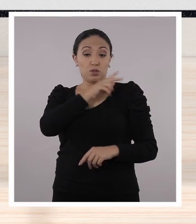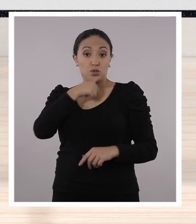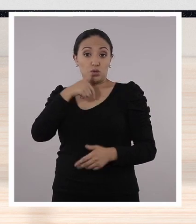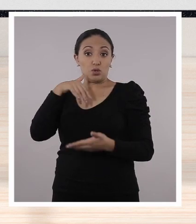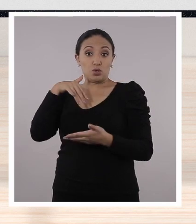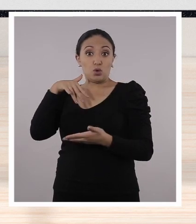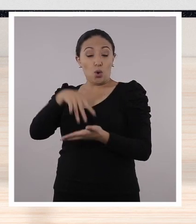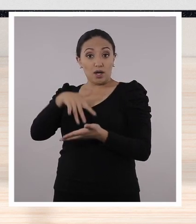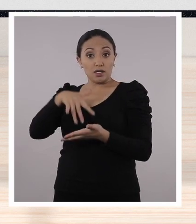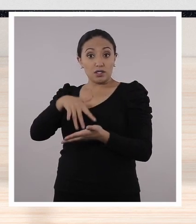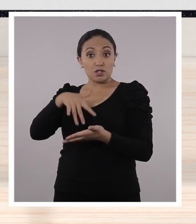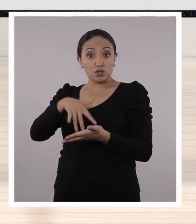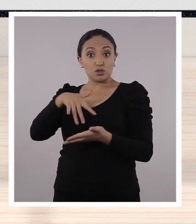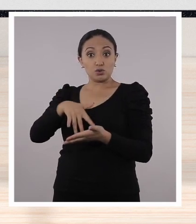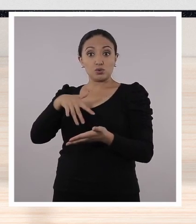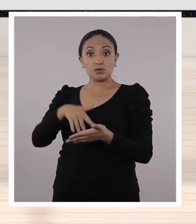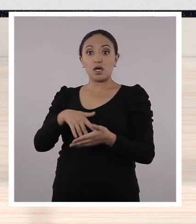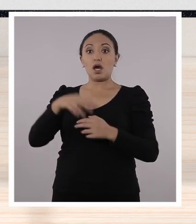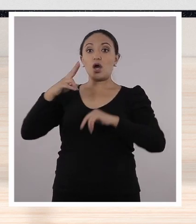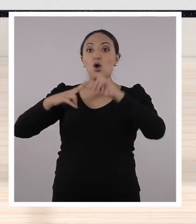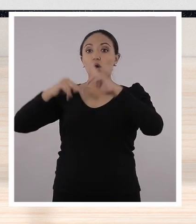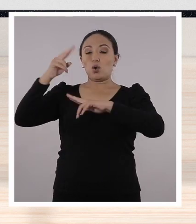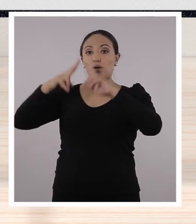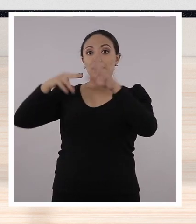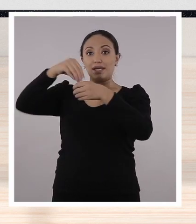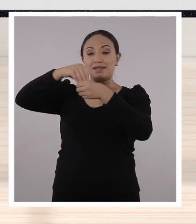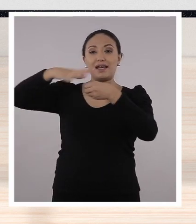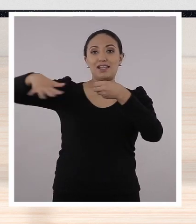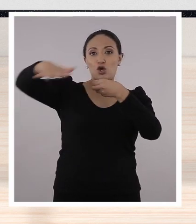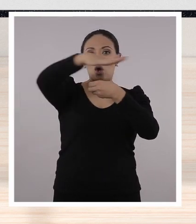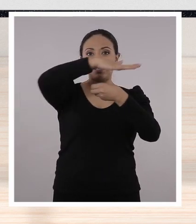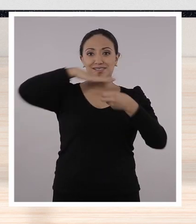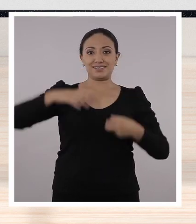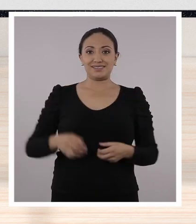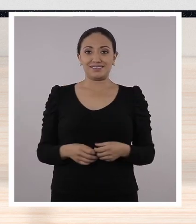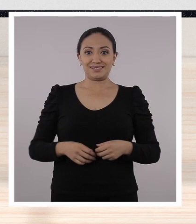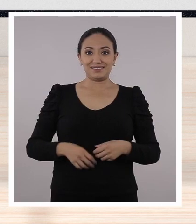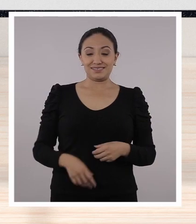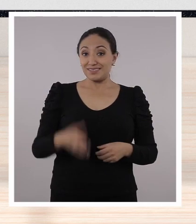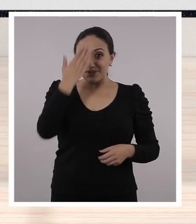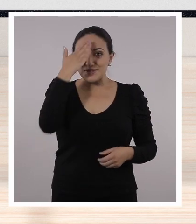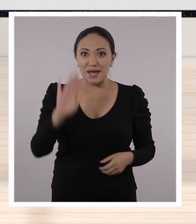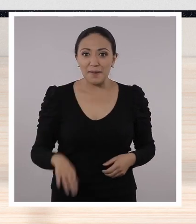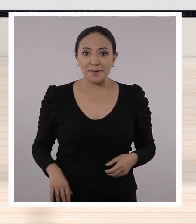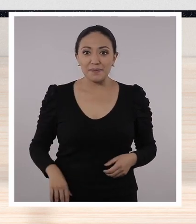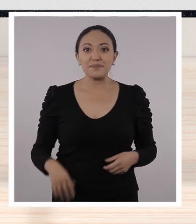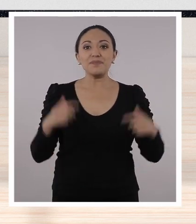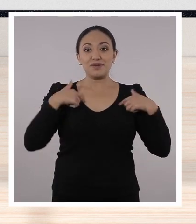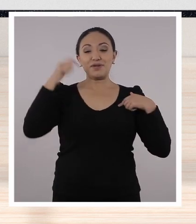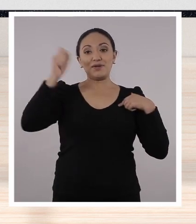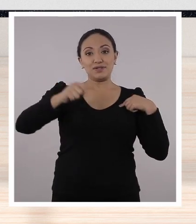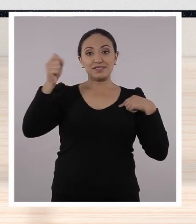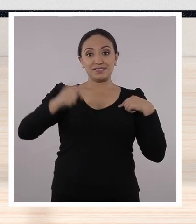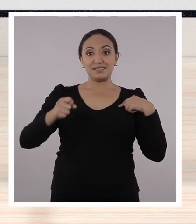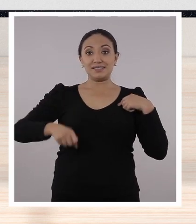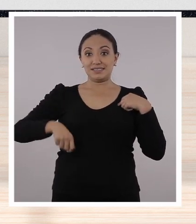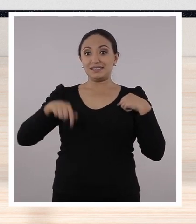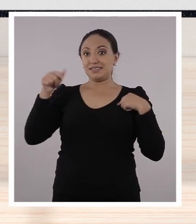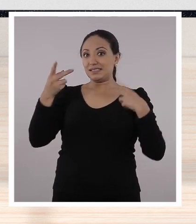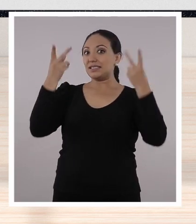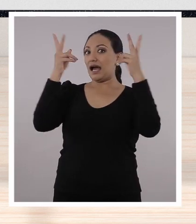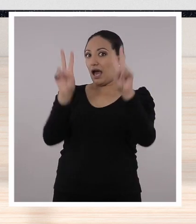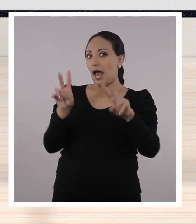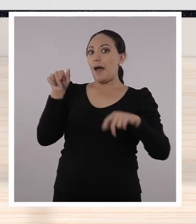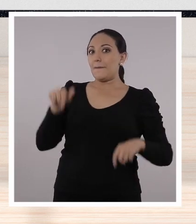decidí seguir la carrera de arquitectura de interiores. No se lo imaginaban, ¿no? Yo soy arquitecta de